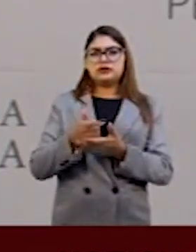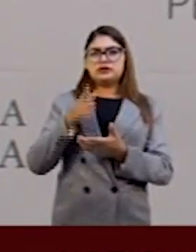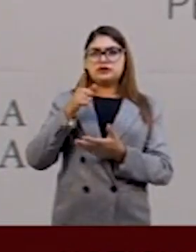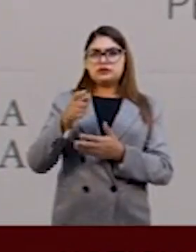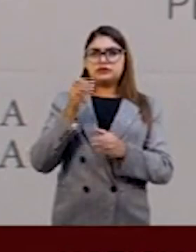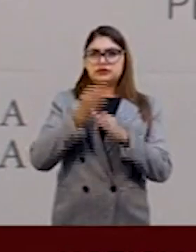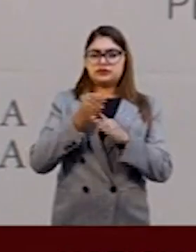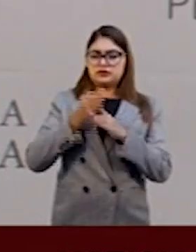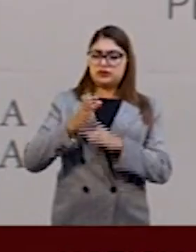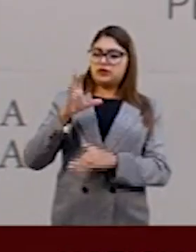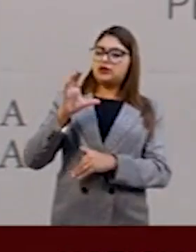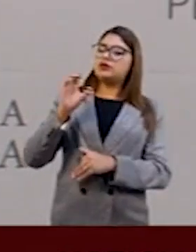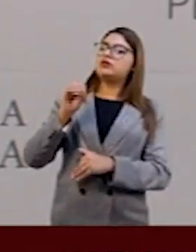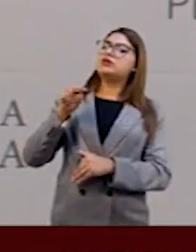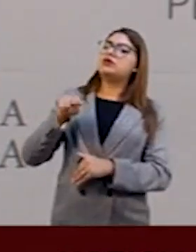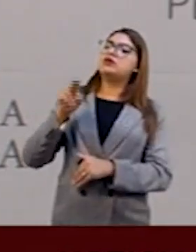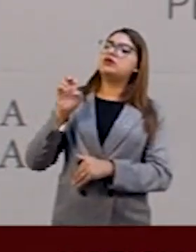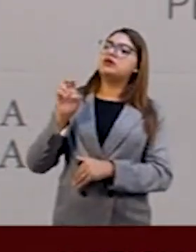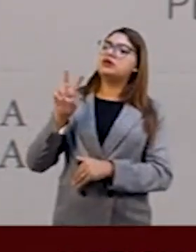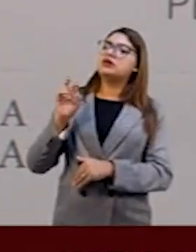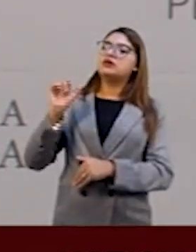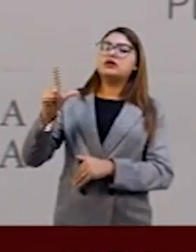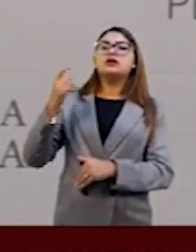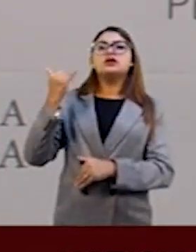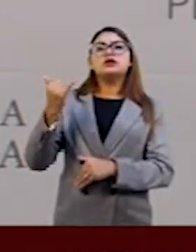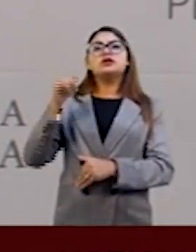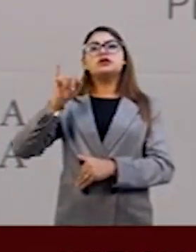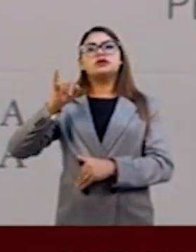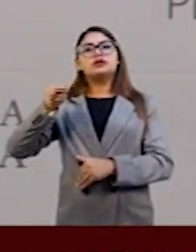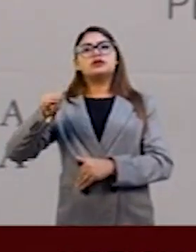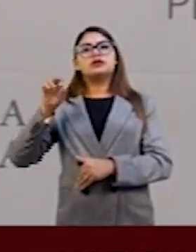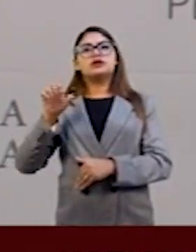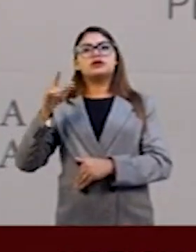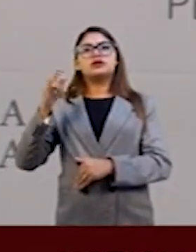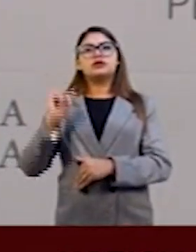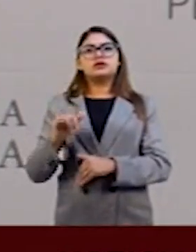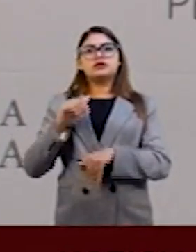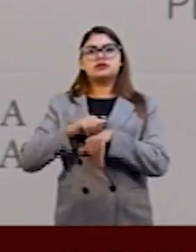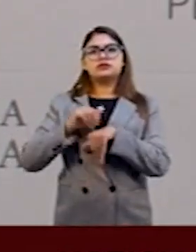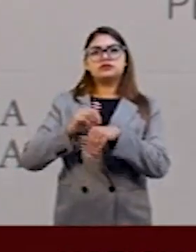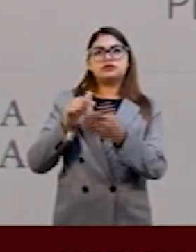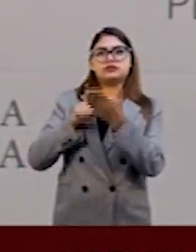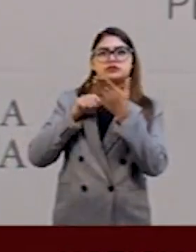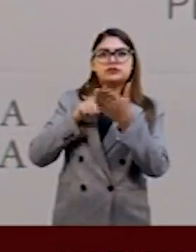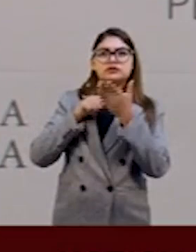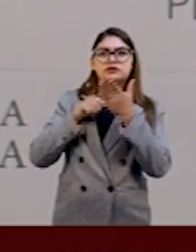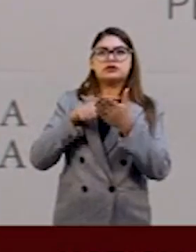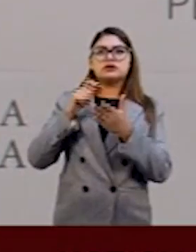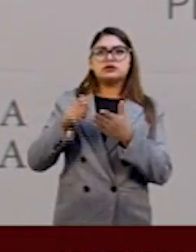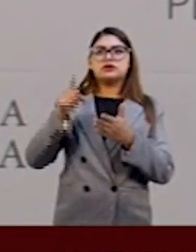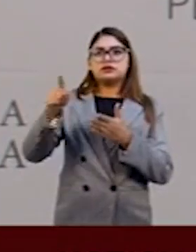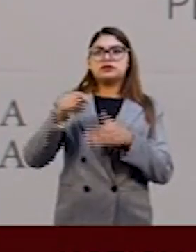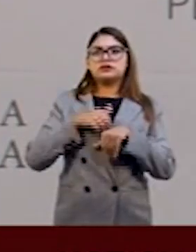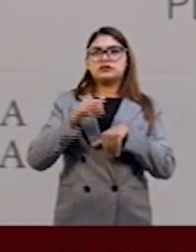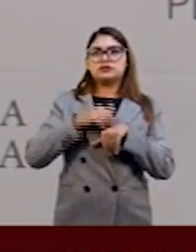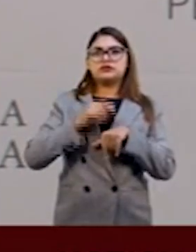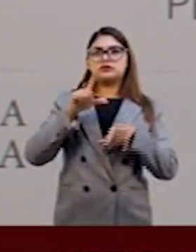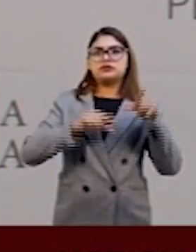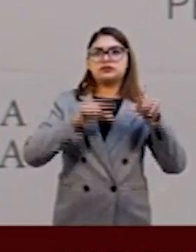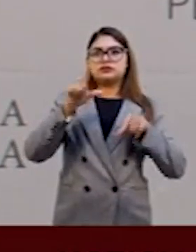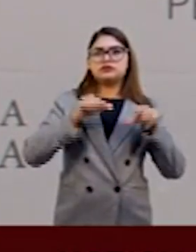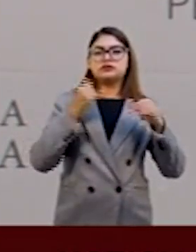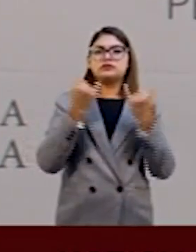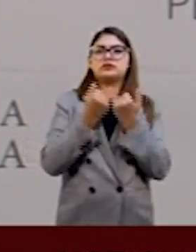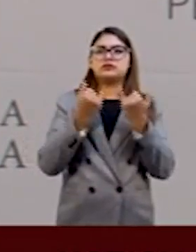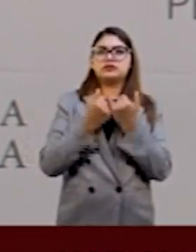hoy el Coneval y el INEGI nos pone en materia de menor desigualdad y el mejoramiento de